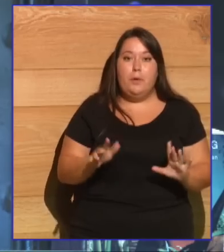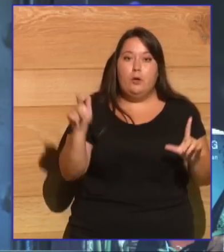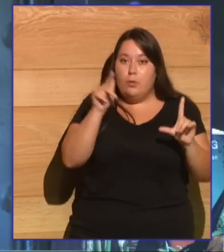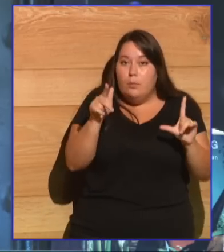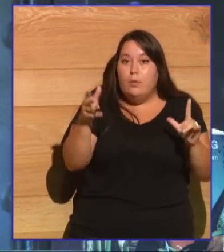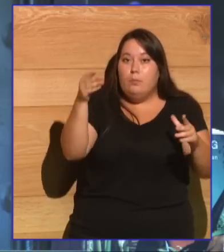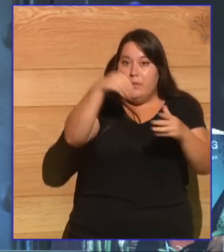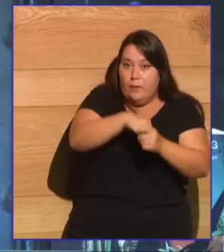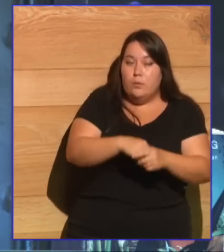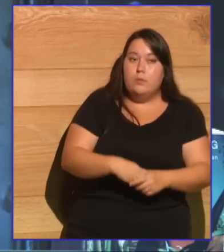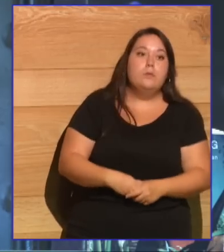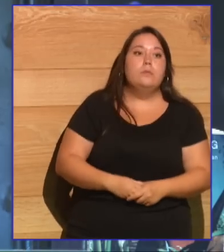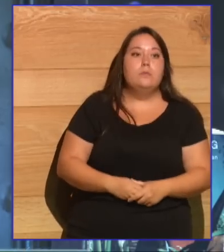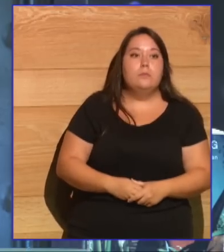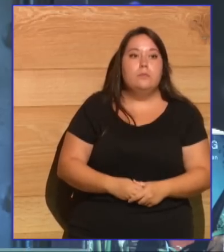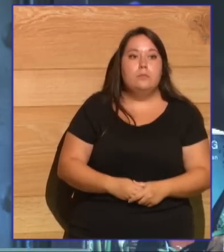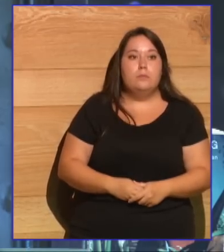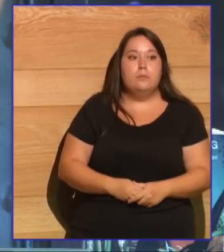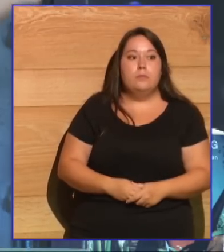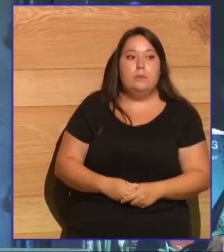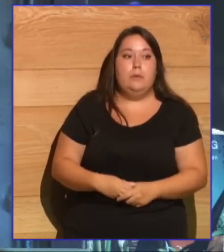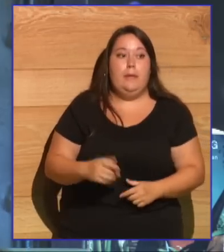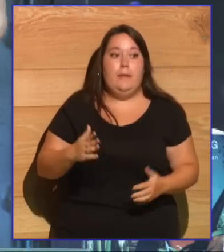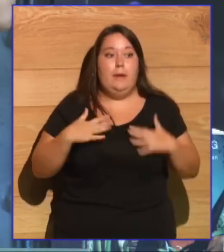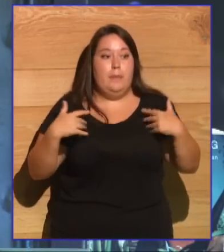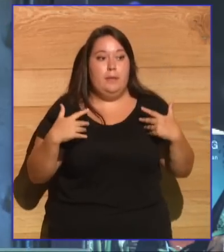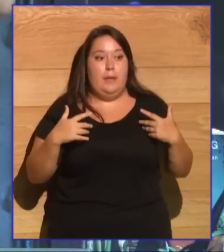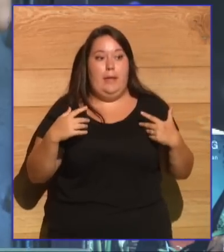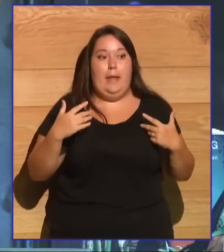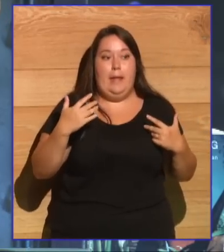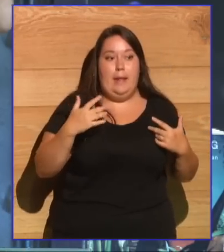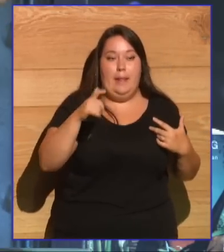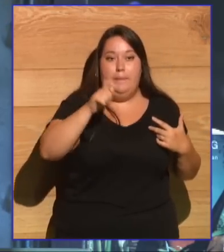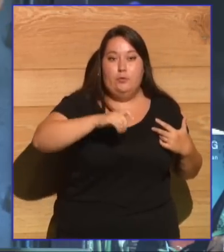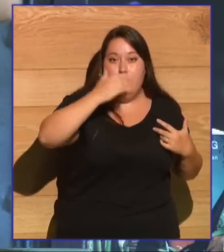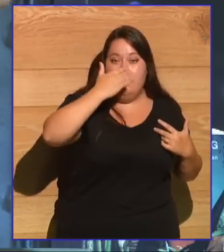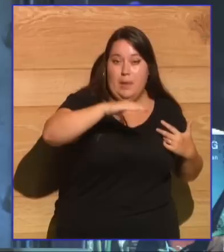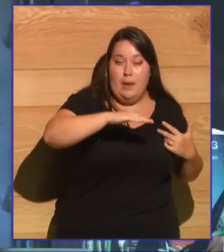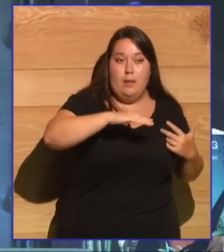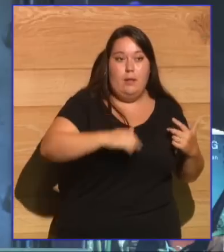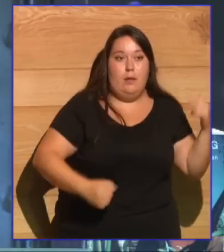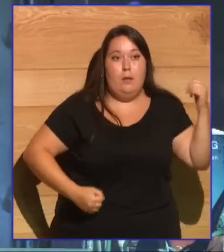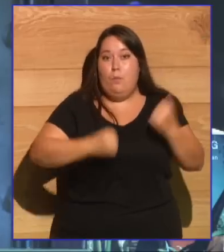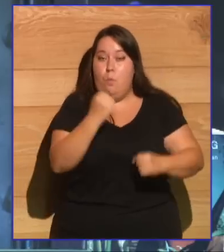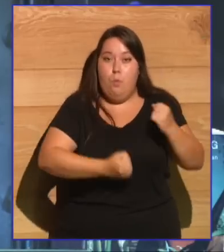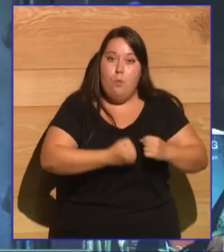que en cuanto deja de mirar la otra sale corriendo en valor como alma que lleva el